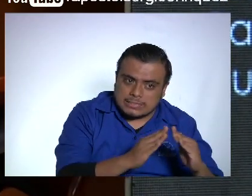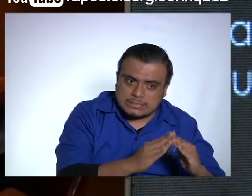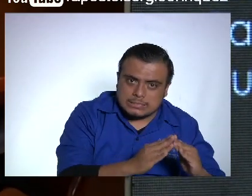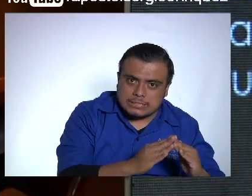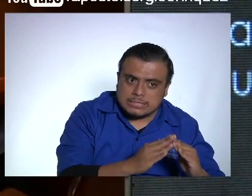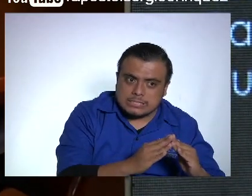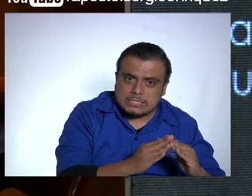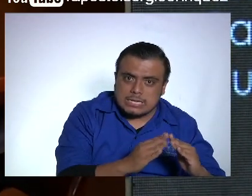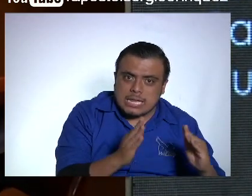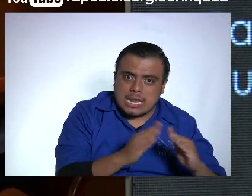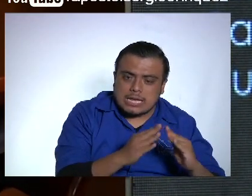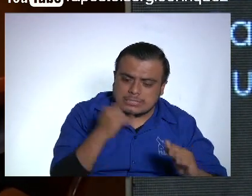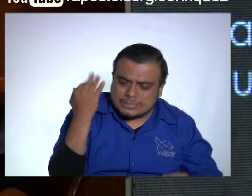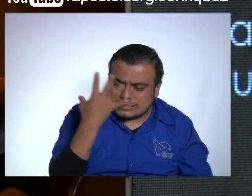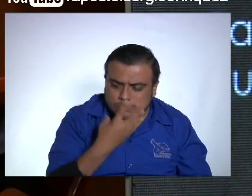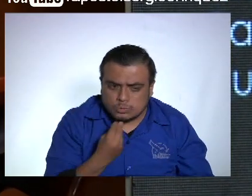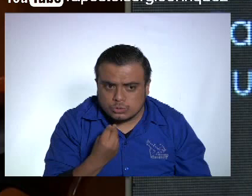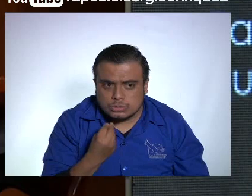a esta casa maravillosa,